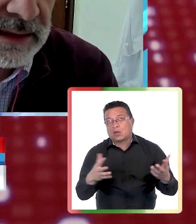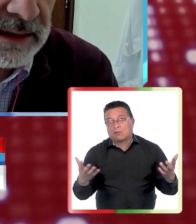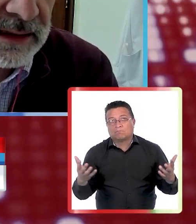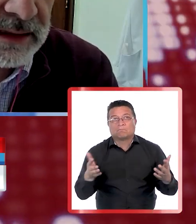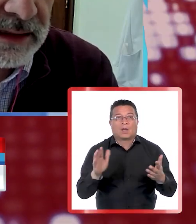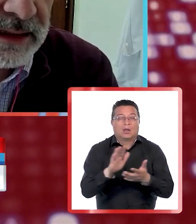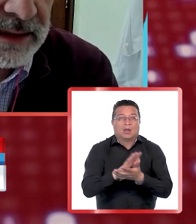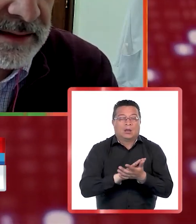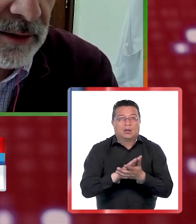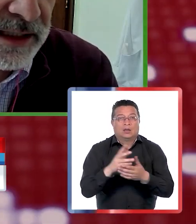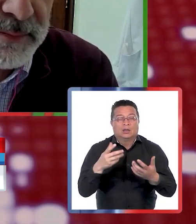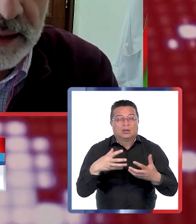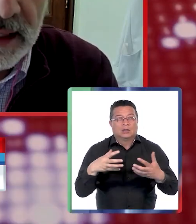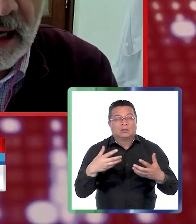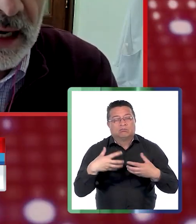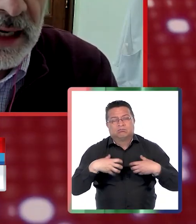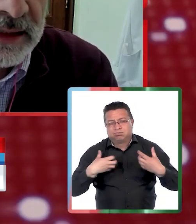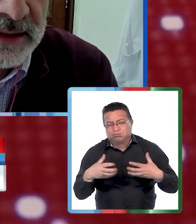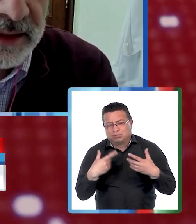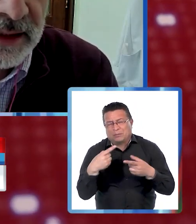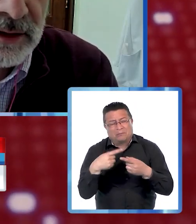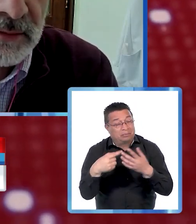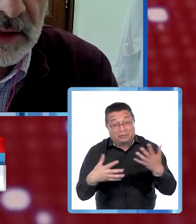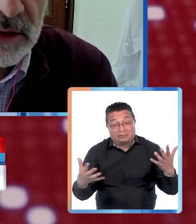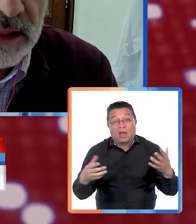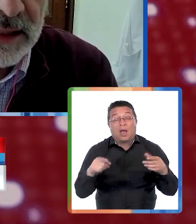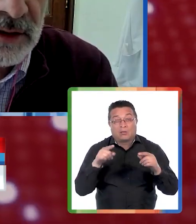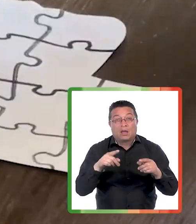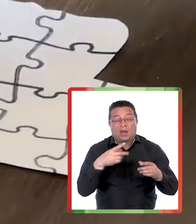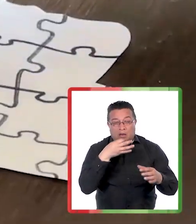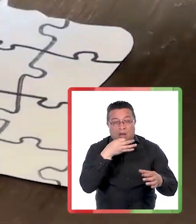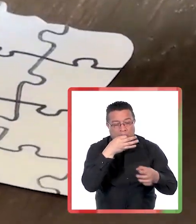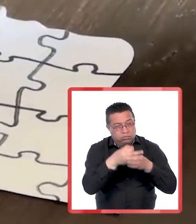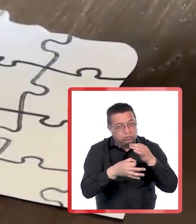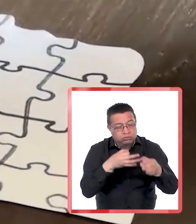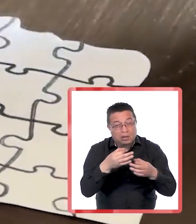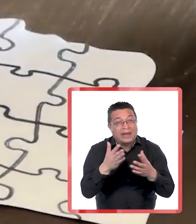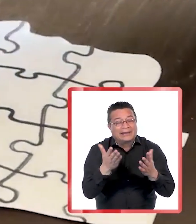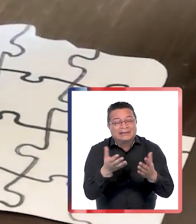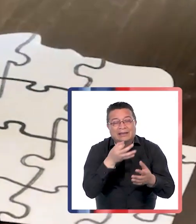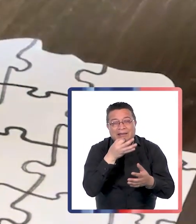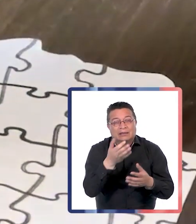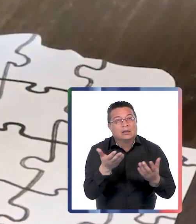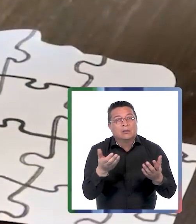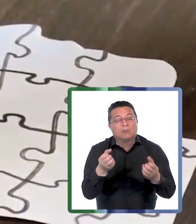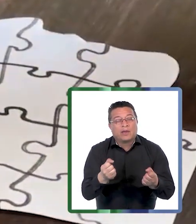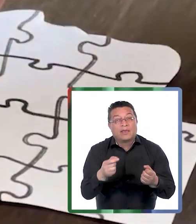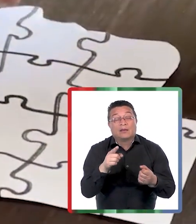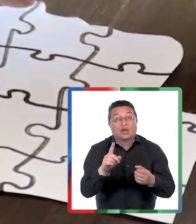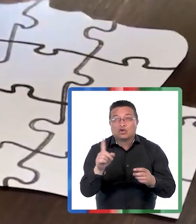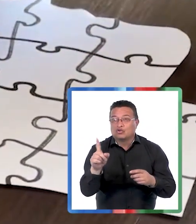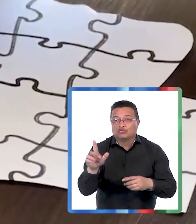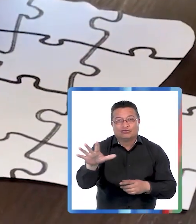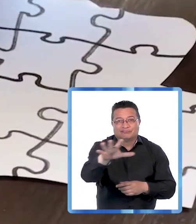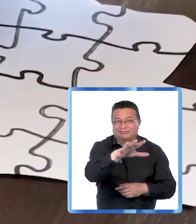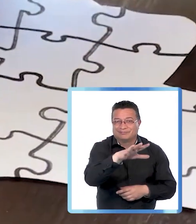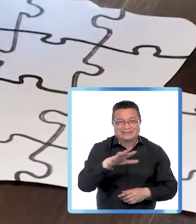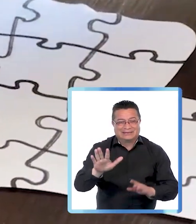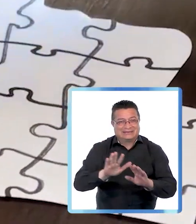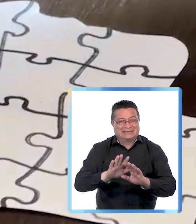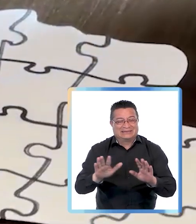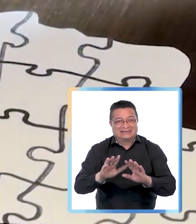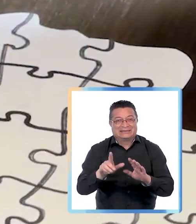conductas de celotipia, etcétera, ¿no? Entonces, el consejo que se puede dar ahí es que